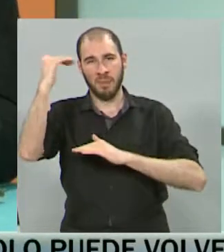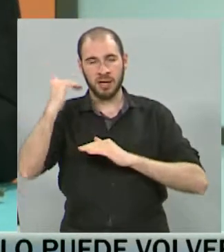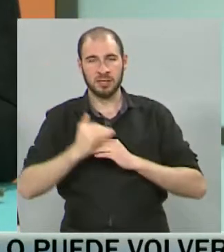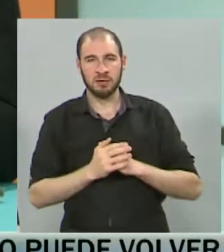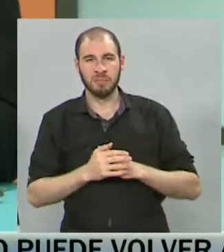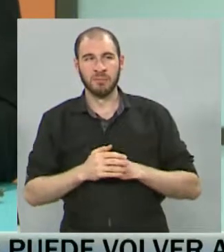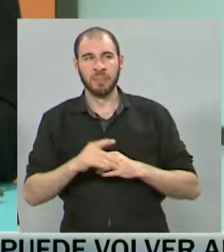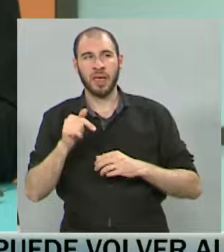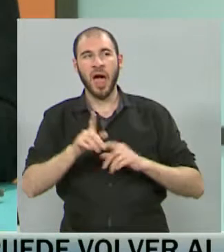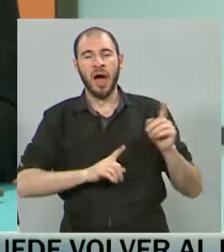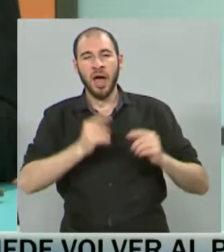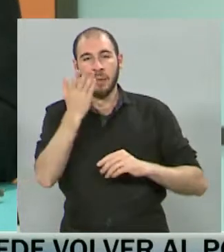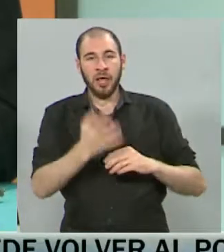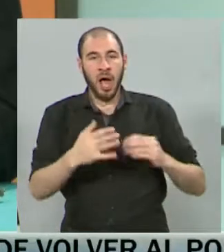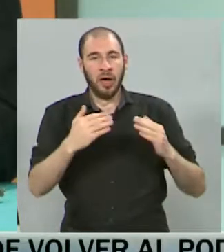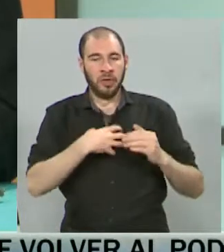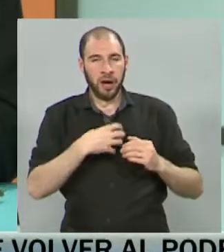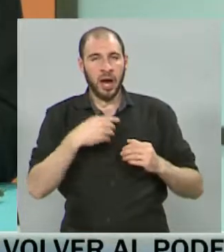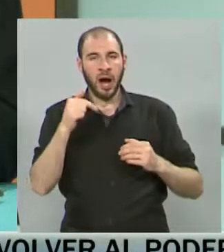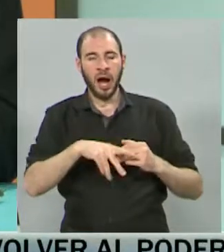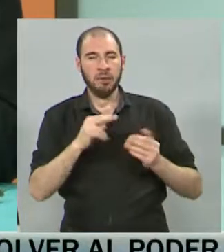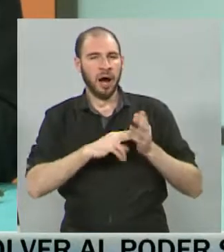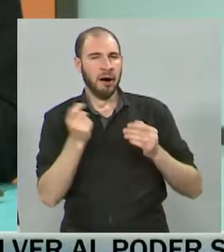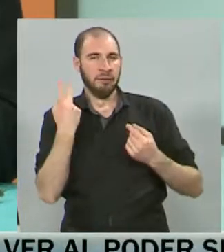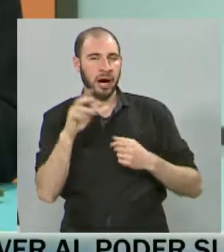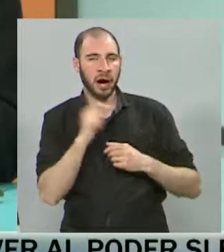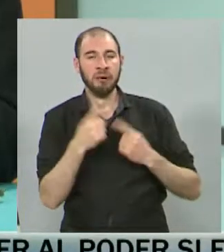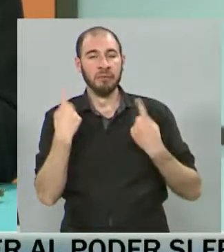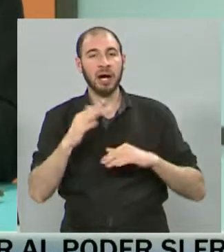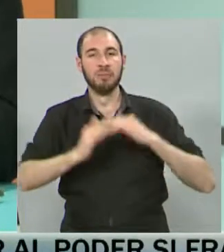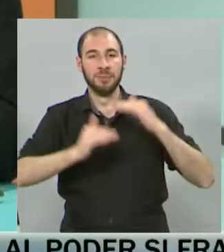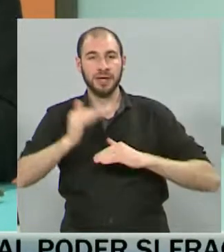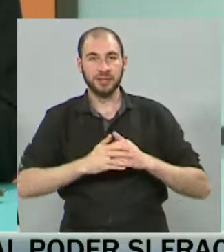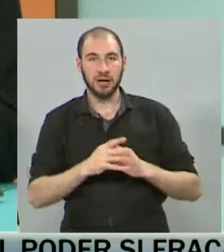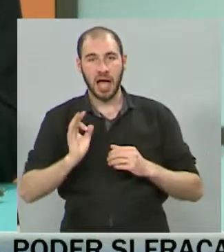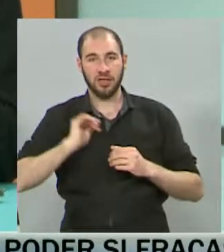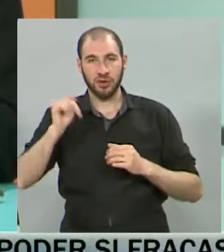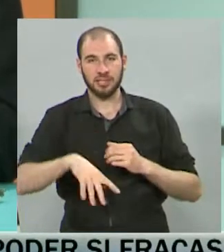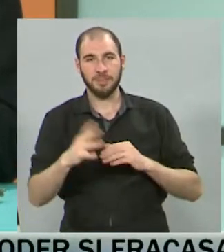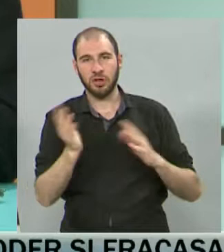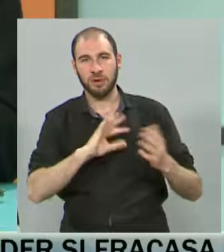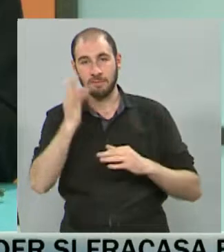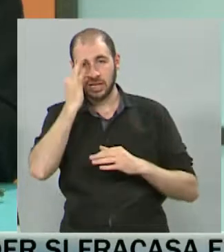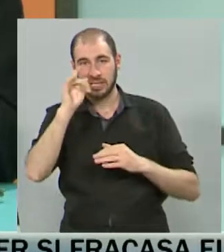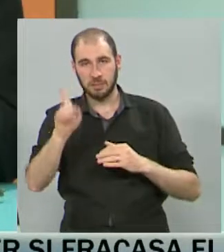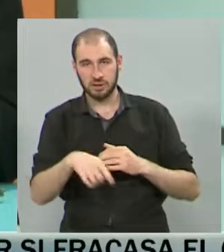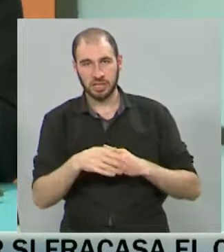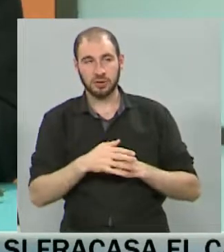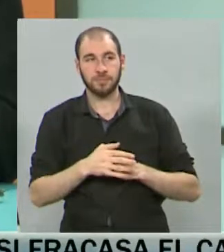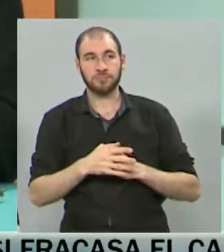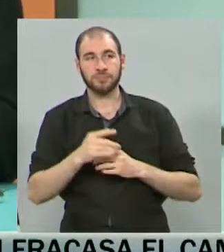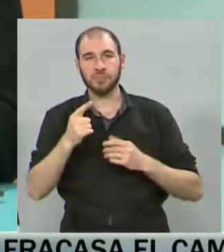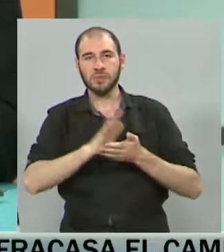ese sentido por ahí quizás el propietario se vio un poco perjudicado. Pero en promedio este año están en el orden del 20%